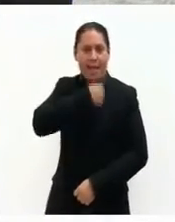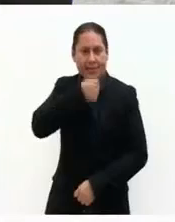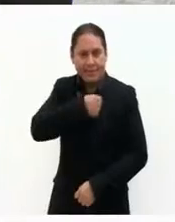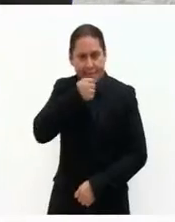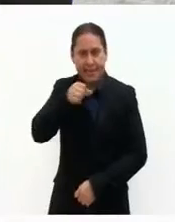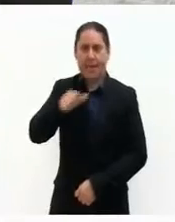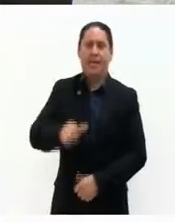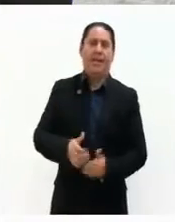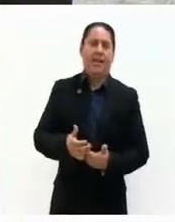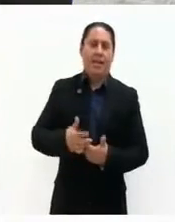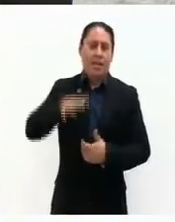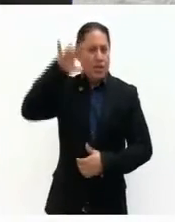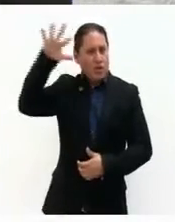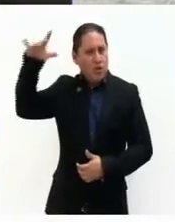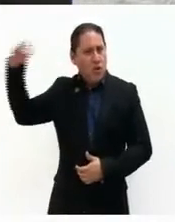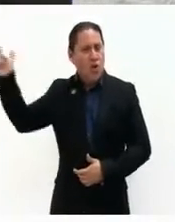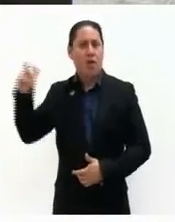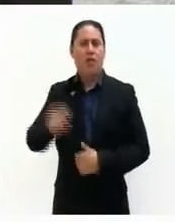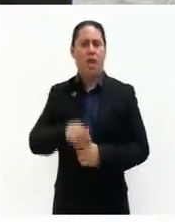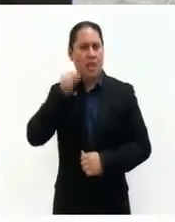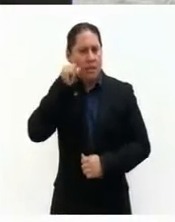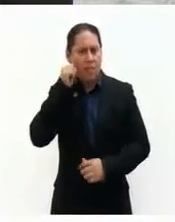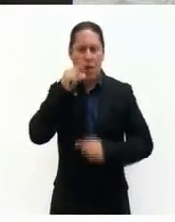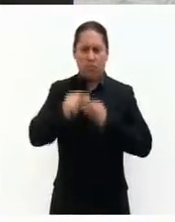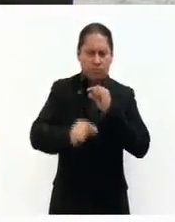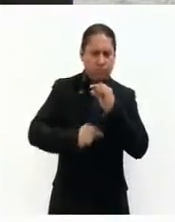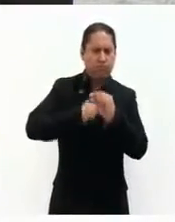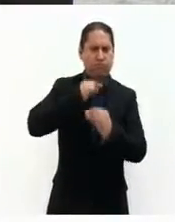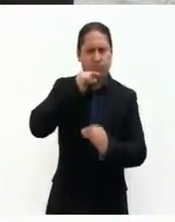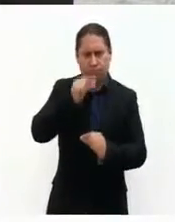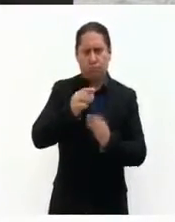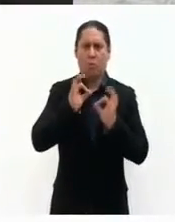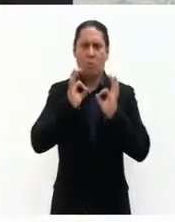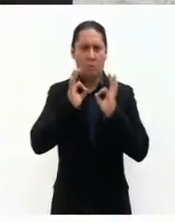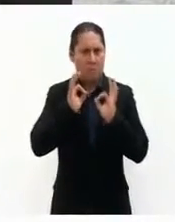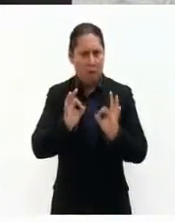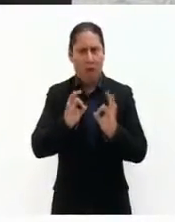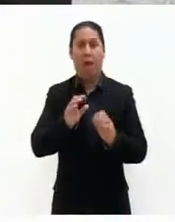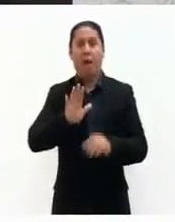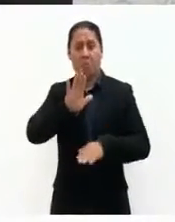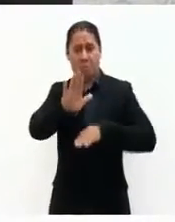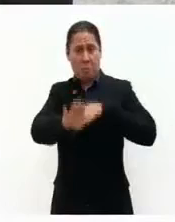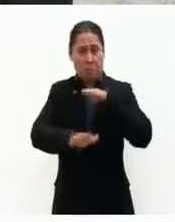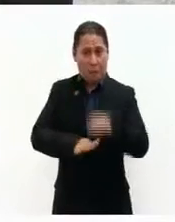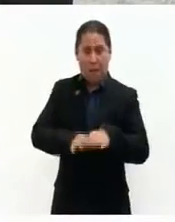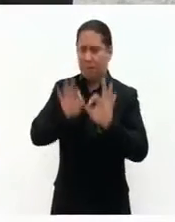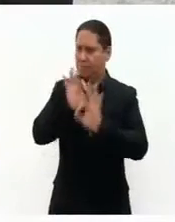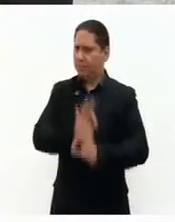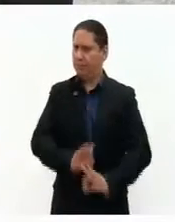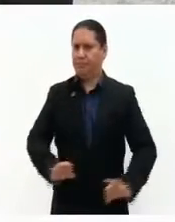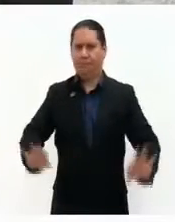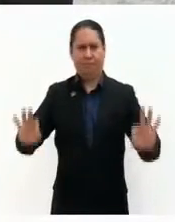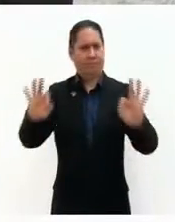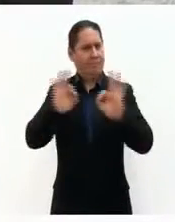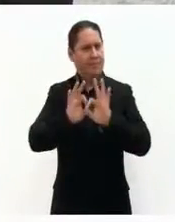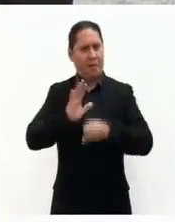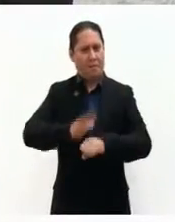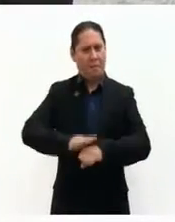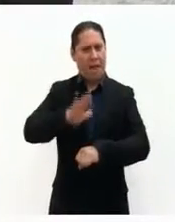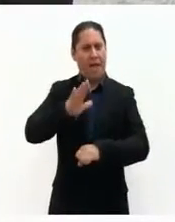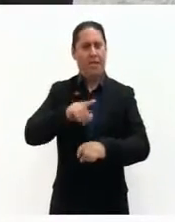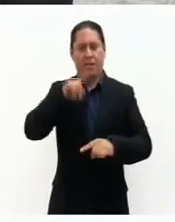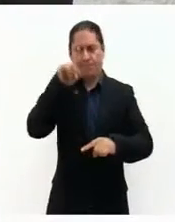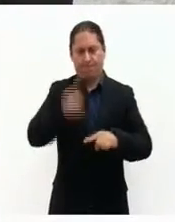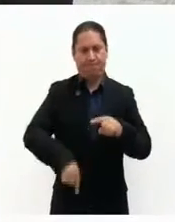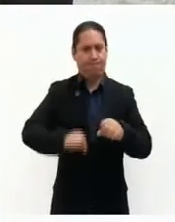años, la cual avanza sin mayores contratiempos, con la que damos un paso muy importante para el inicio de la erradicación